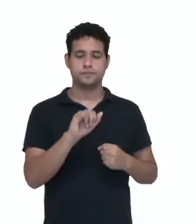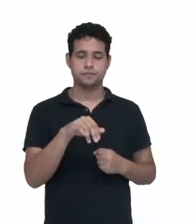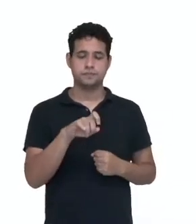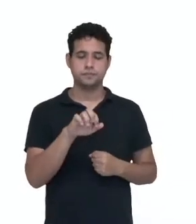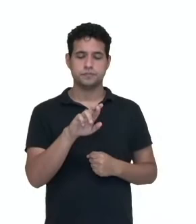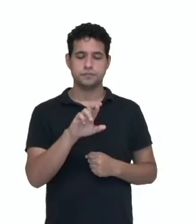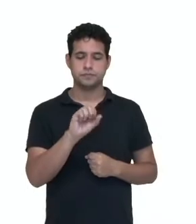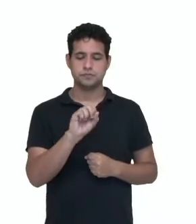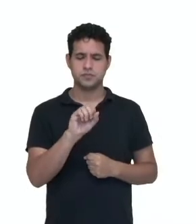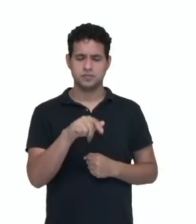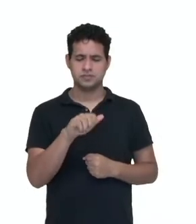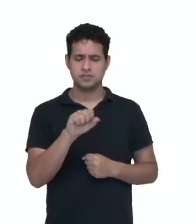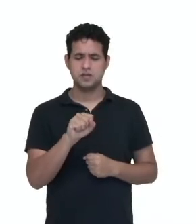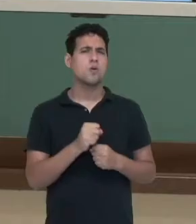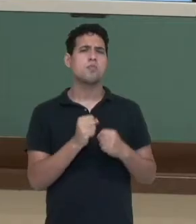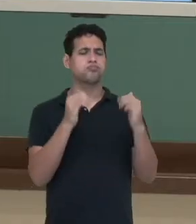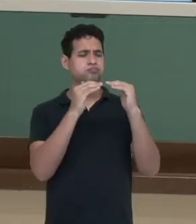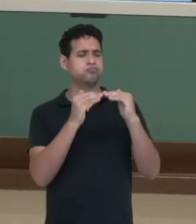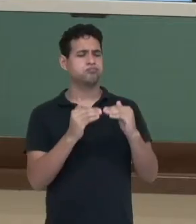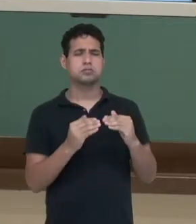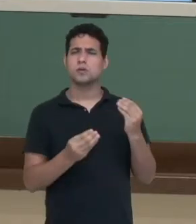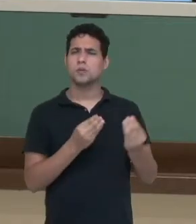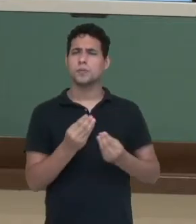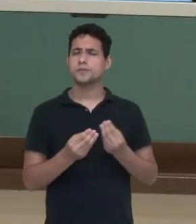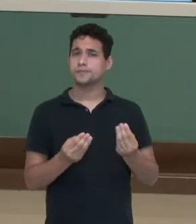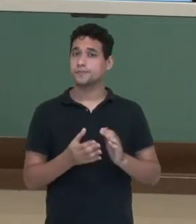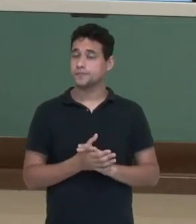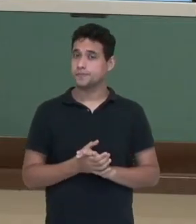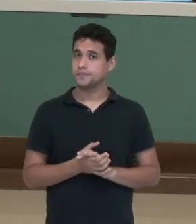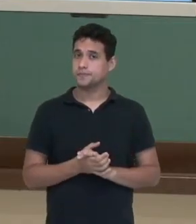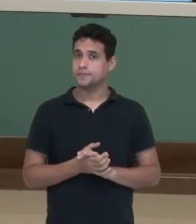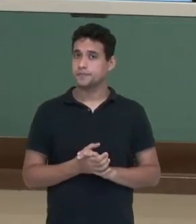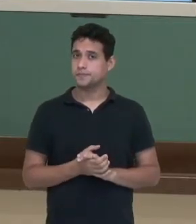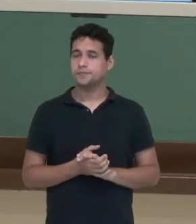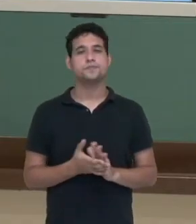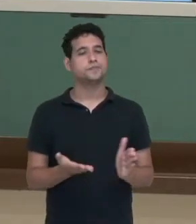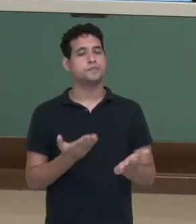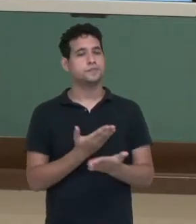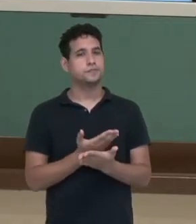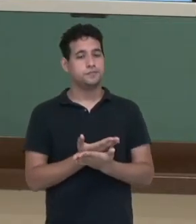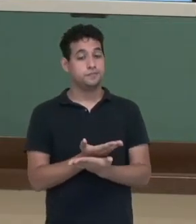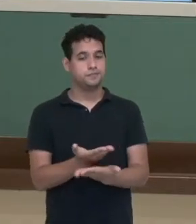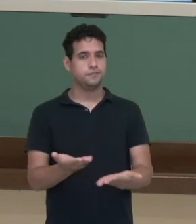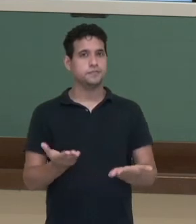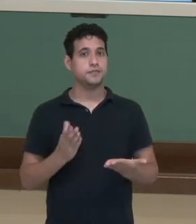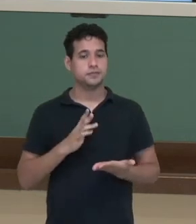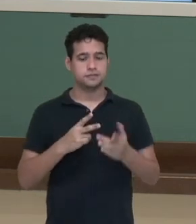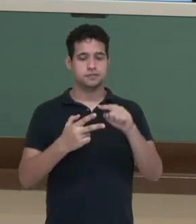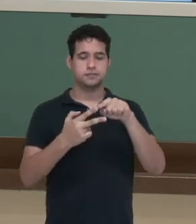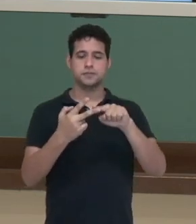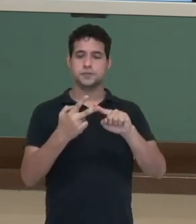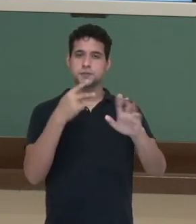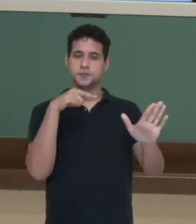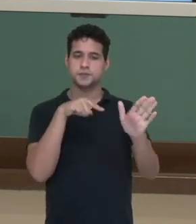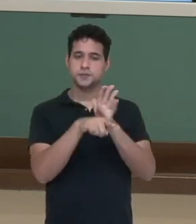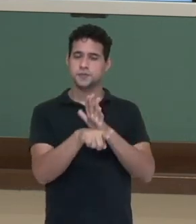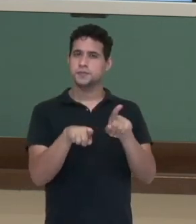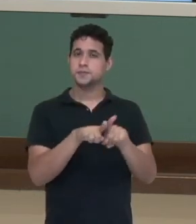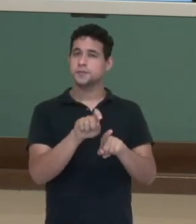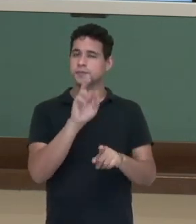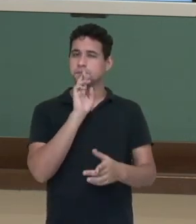como definirías o tempo em el cómic? Então, aí, estudantes, vocês têm duas perguntas